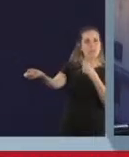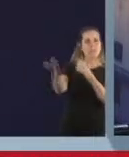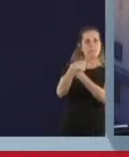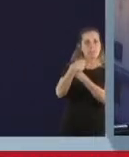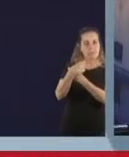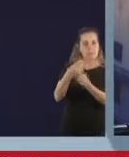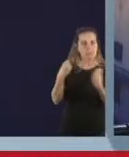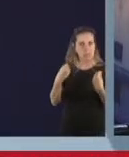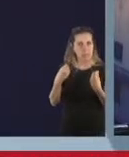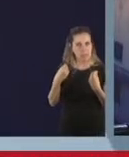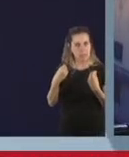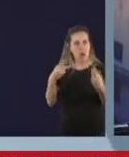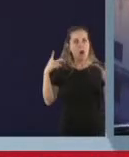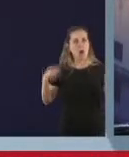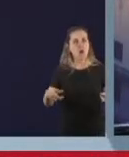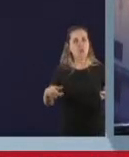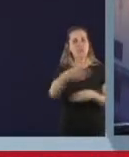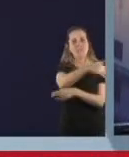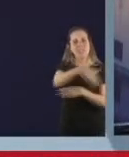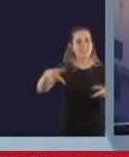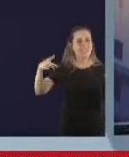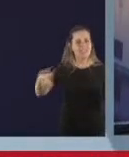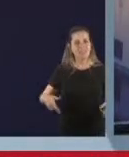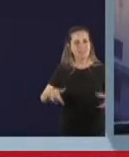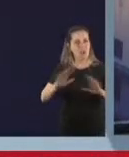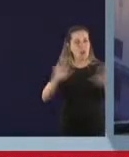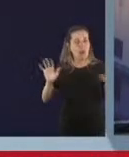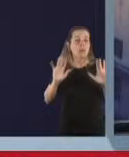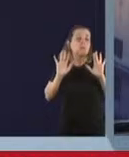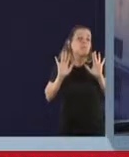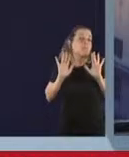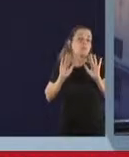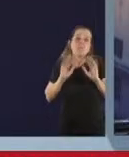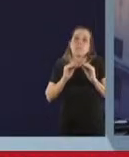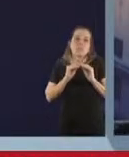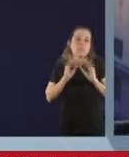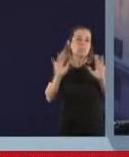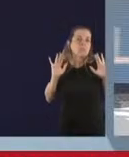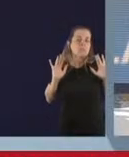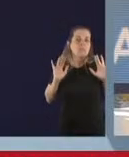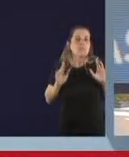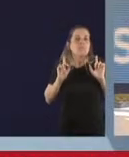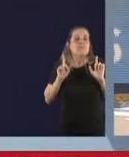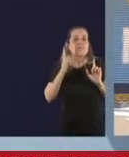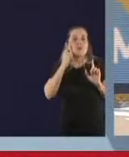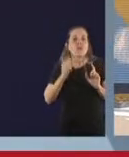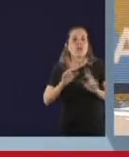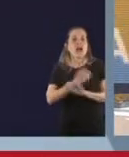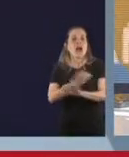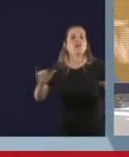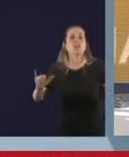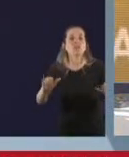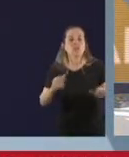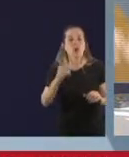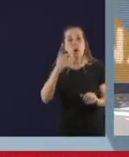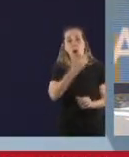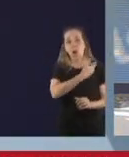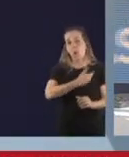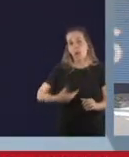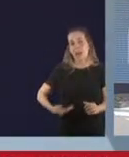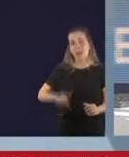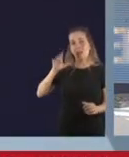telefónica que me ha sorprendido Gustavo que es el 134 exactamente es interesante porque también tiene que ver con